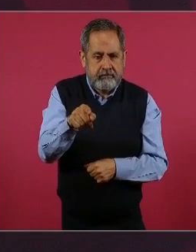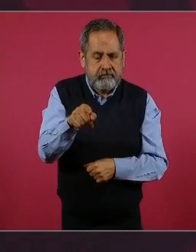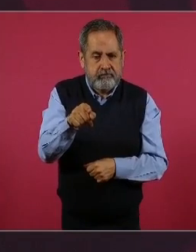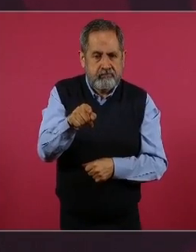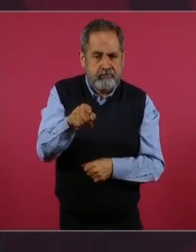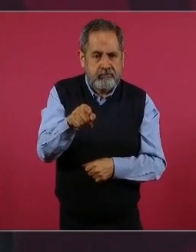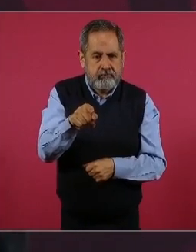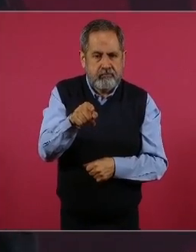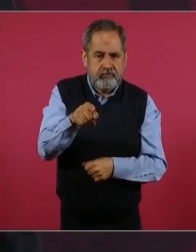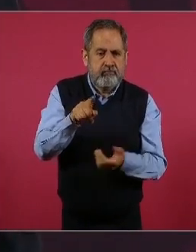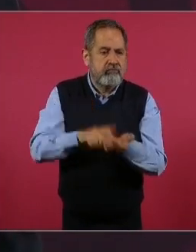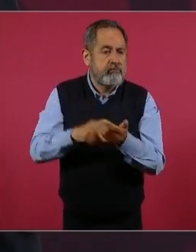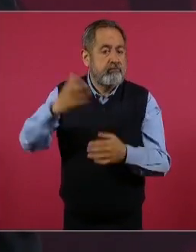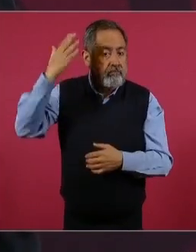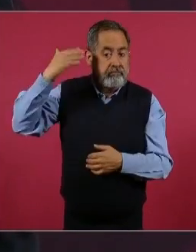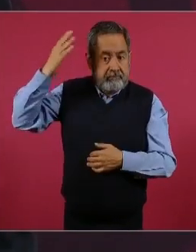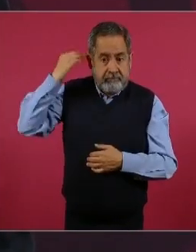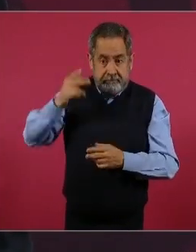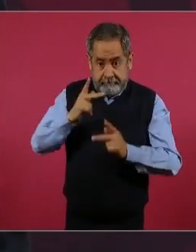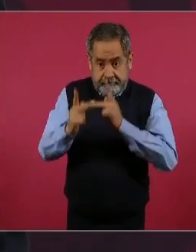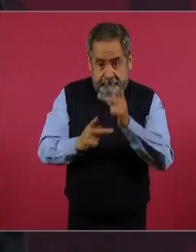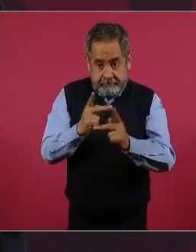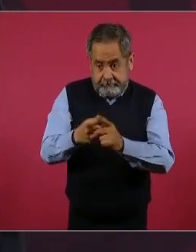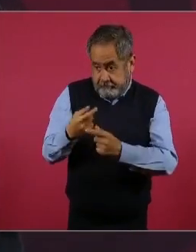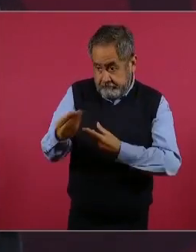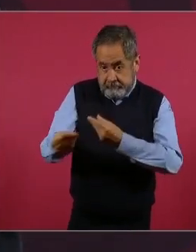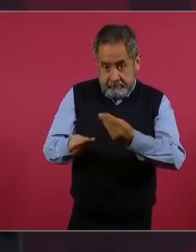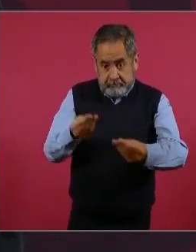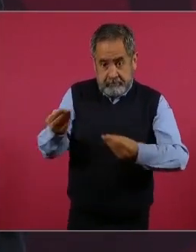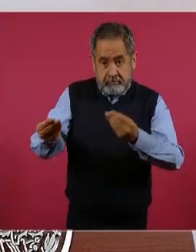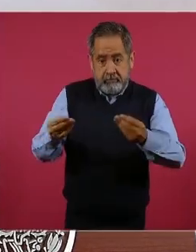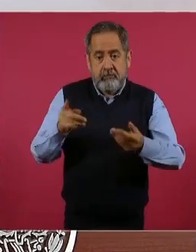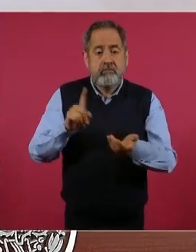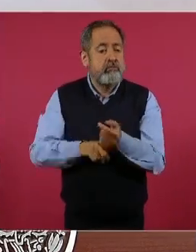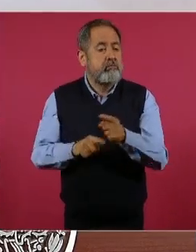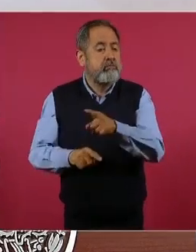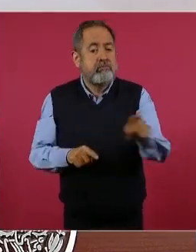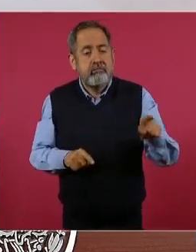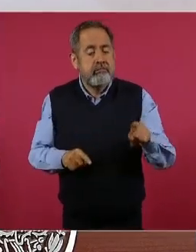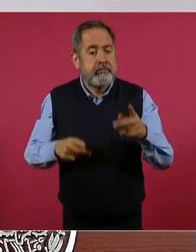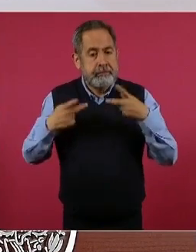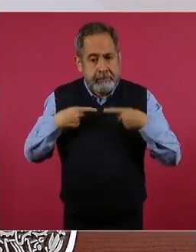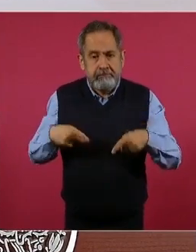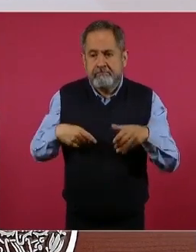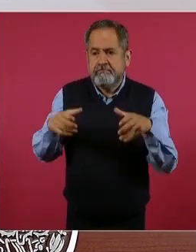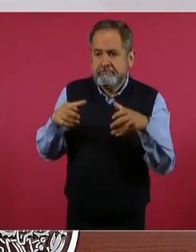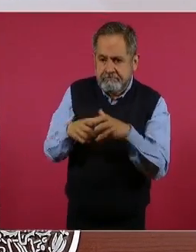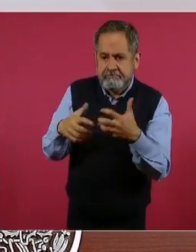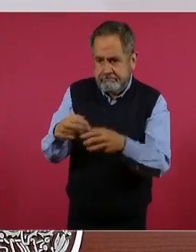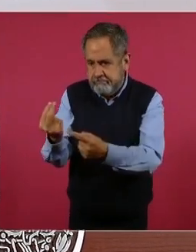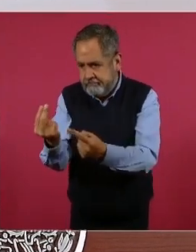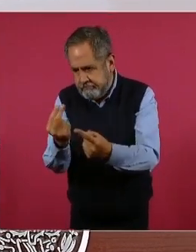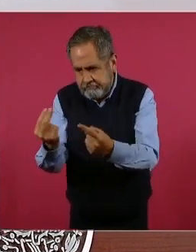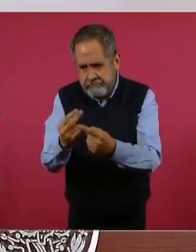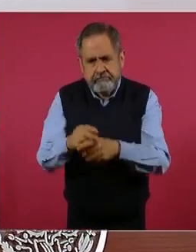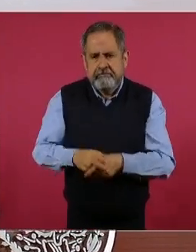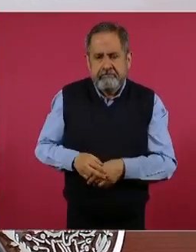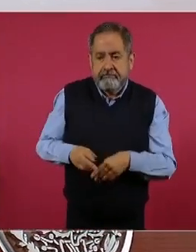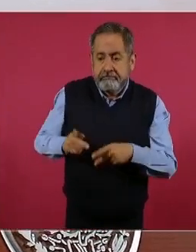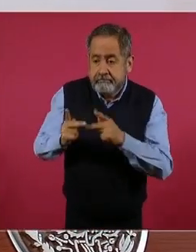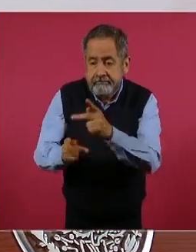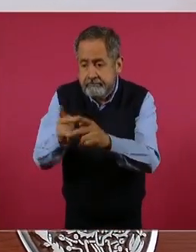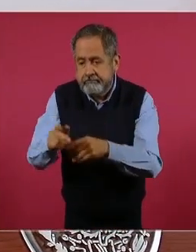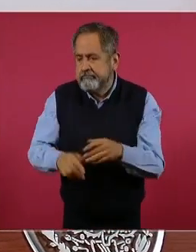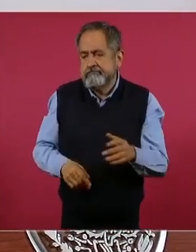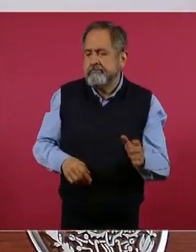Se entregaban créditos no a pequeños ni medianos productores,